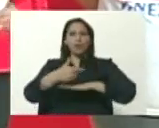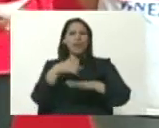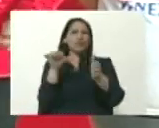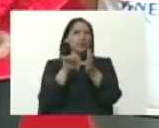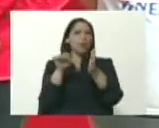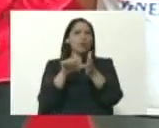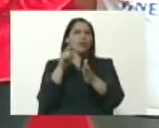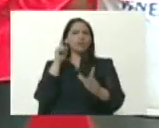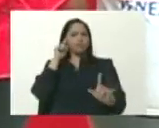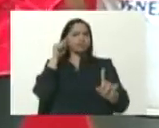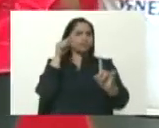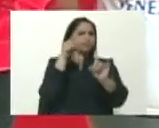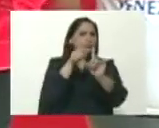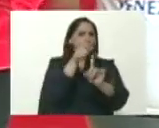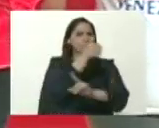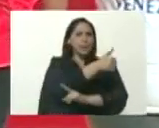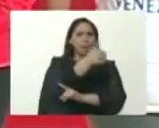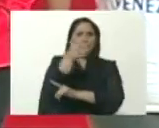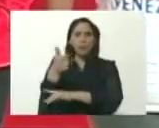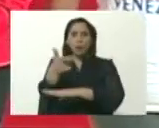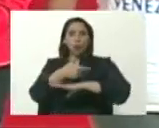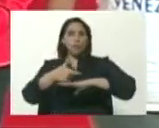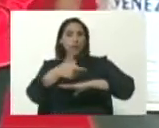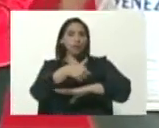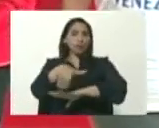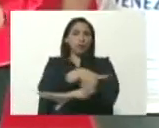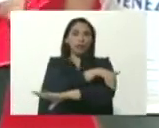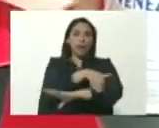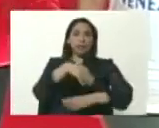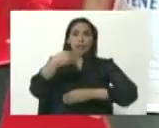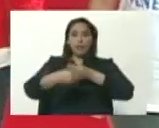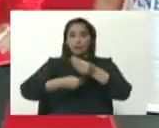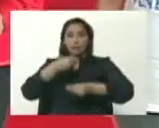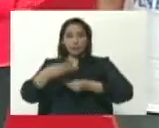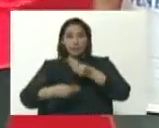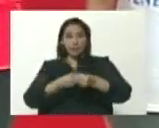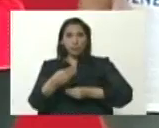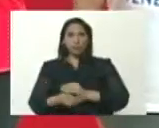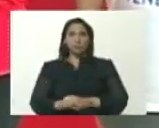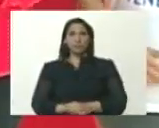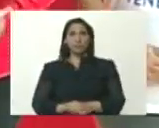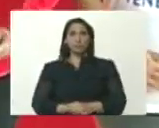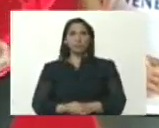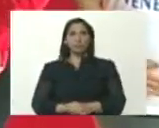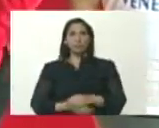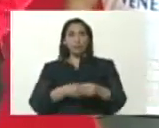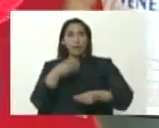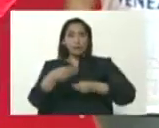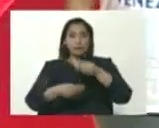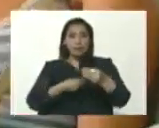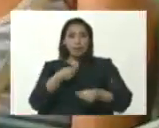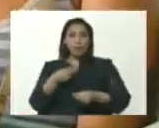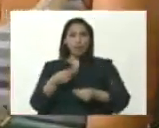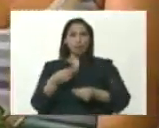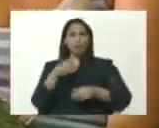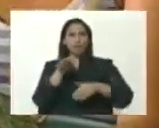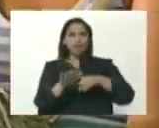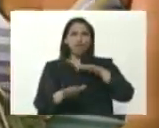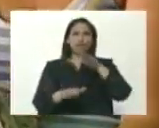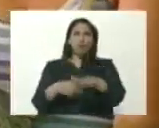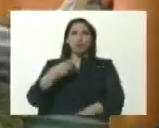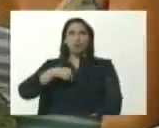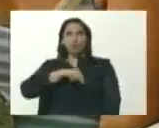tenemos que llegar en cada gobierno de calle, qué hacemos, y hacemos esas avanzadas y nosotros vamos con